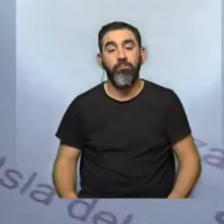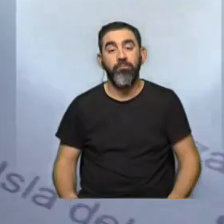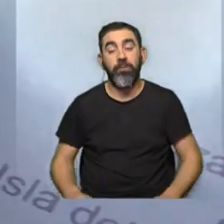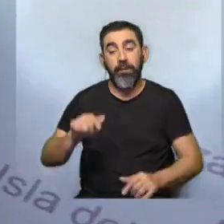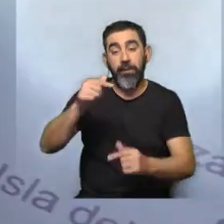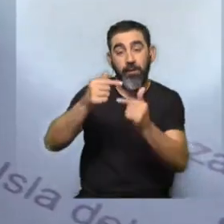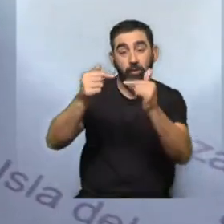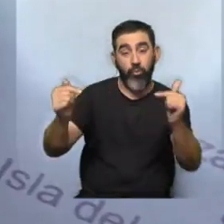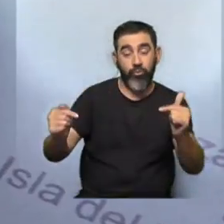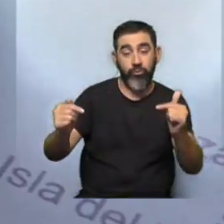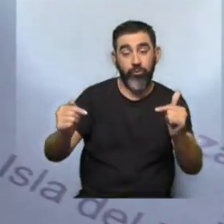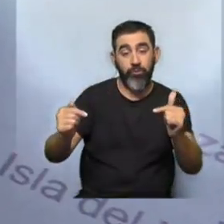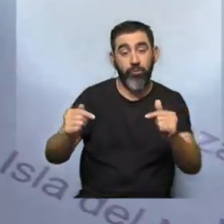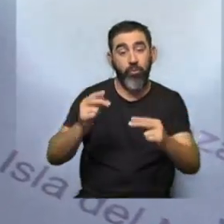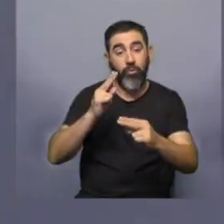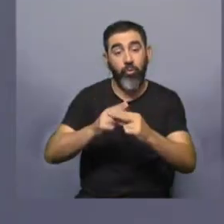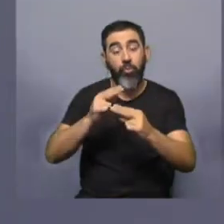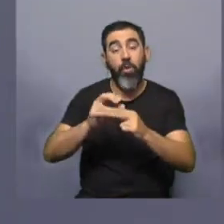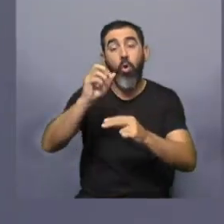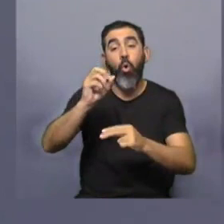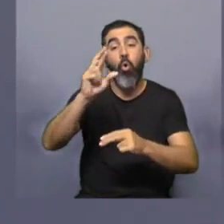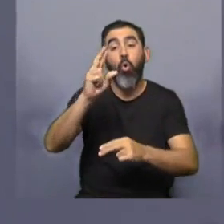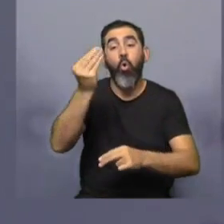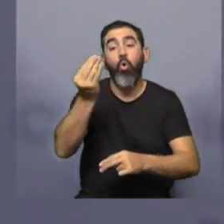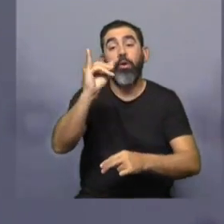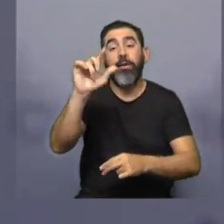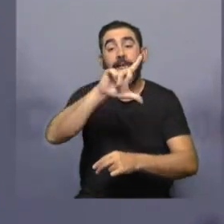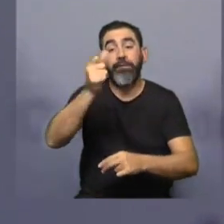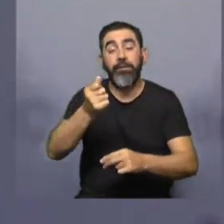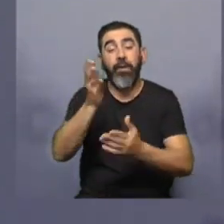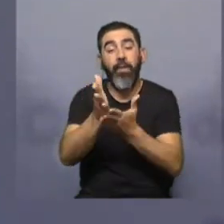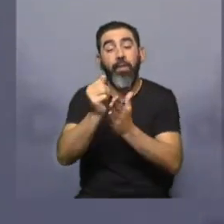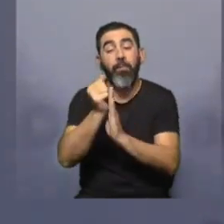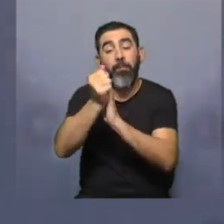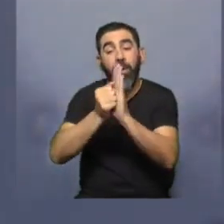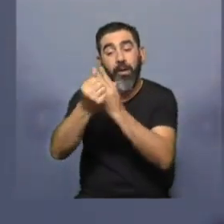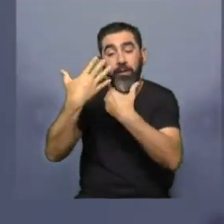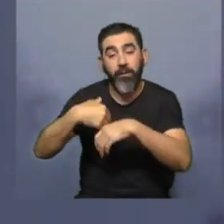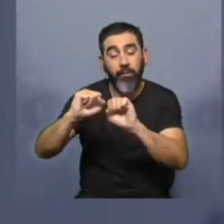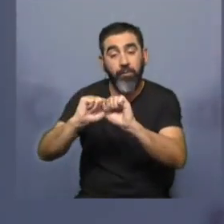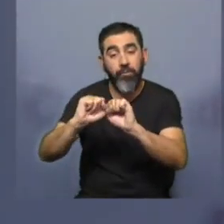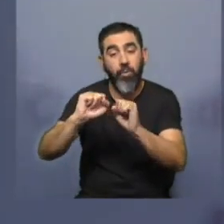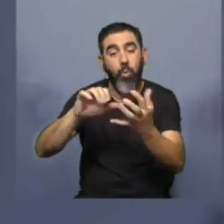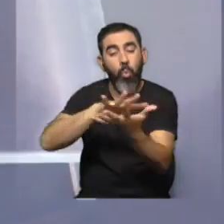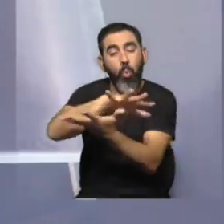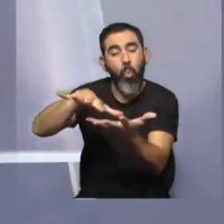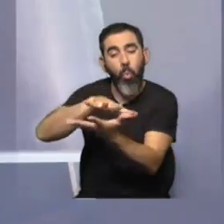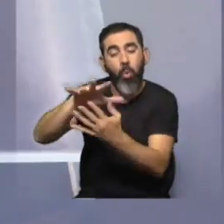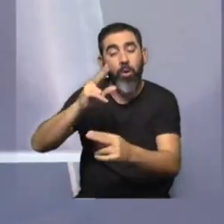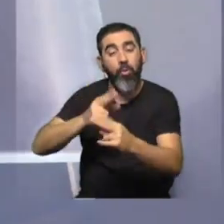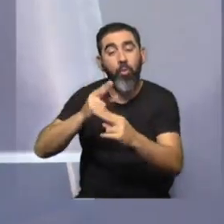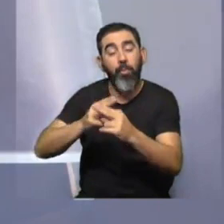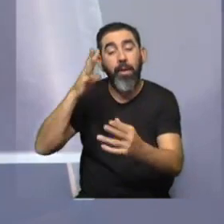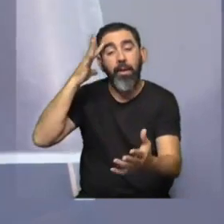Esta pieza, denominada Horquilla, se encontró en el departamento de Soriano, en un sitio arqueológico que se llama Isla